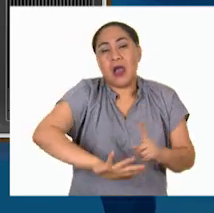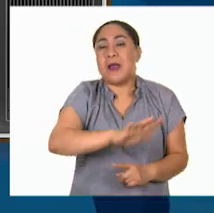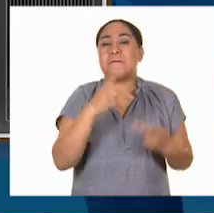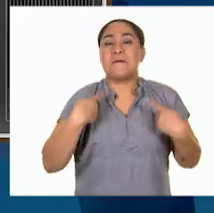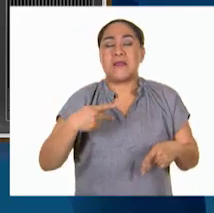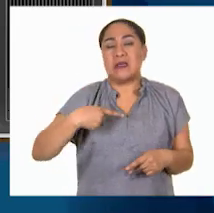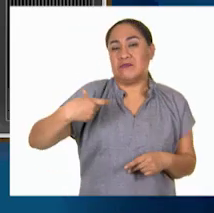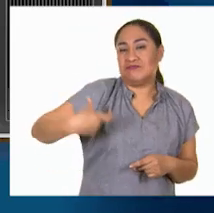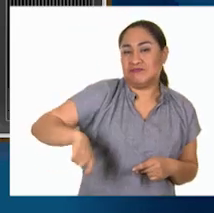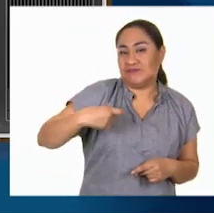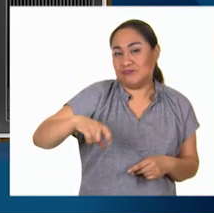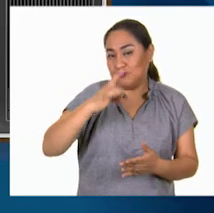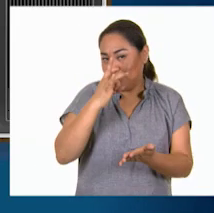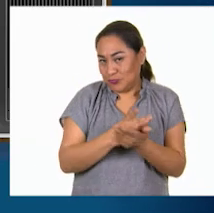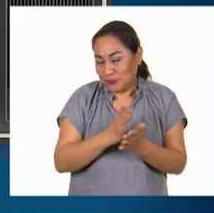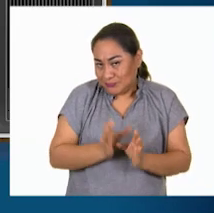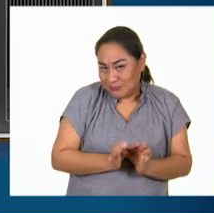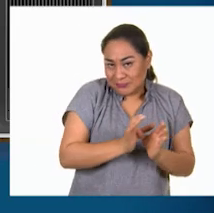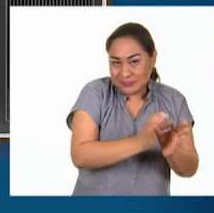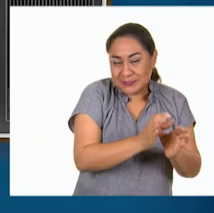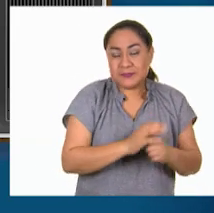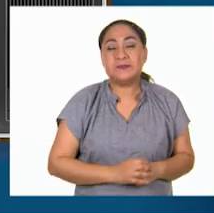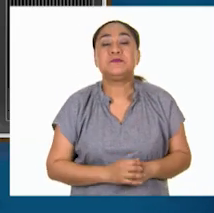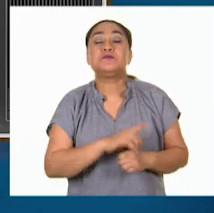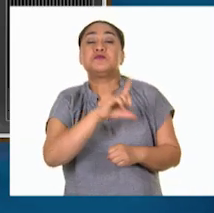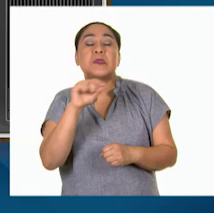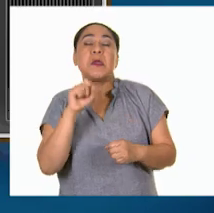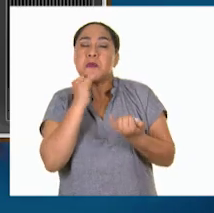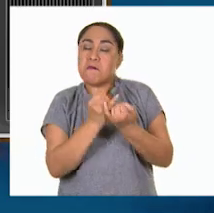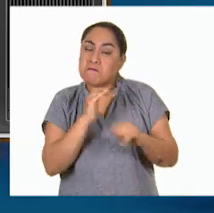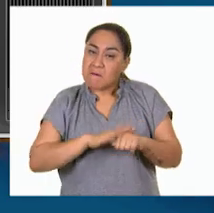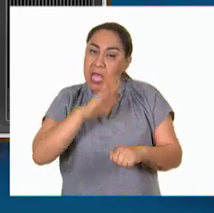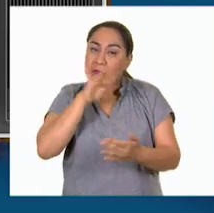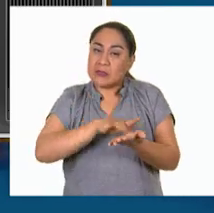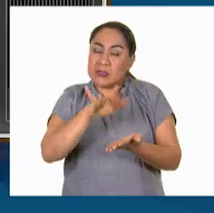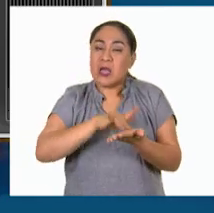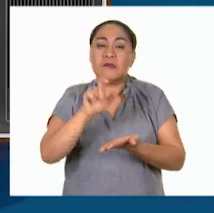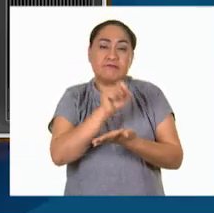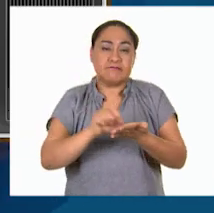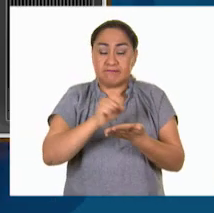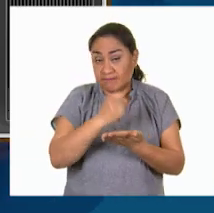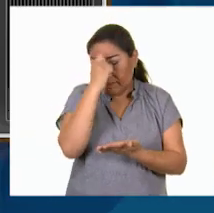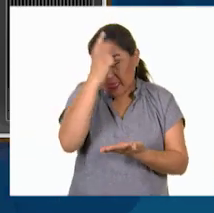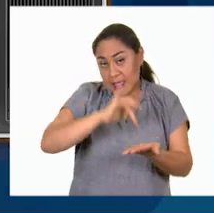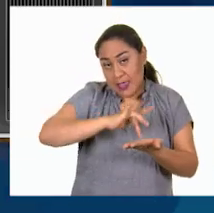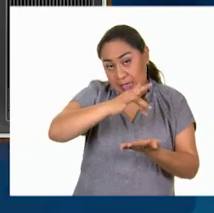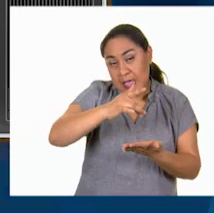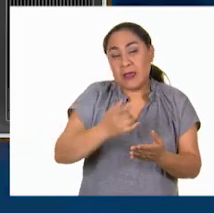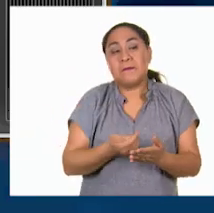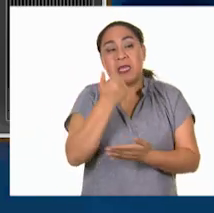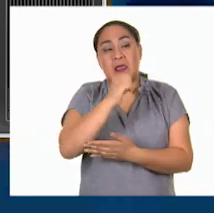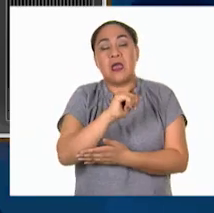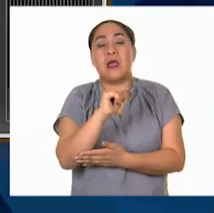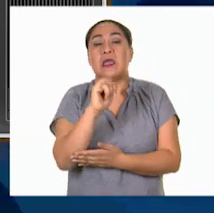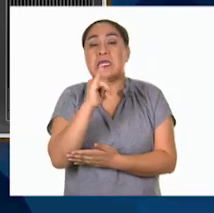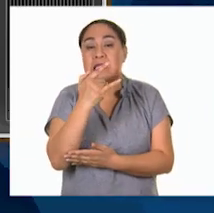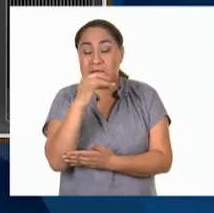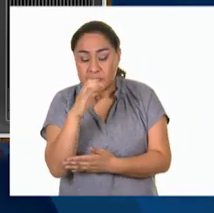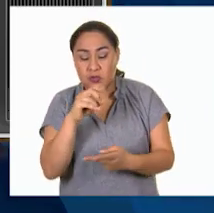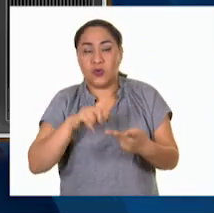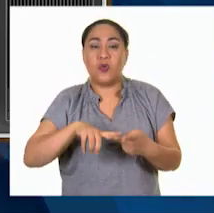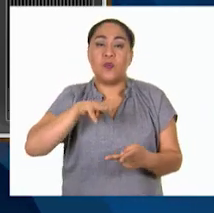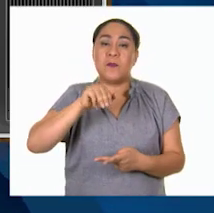clases sociales altas. Sobresalió la literatura, donde destacaron Ignacio Manuel Altamirano y Manuel